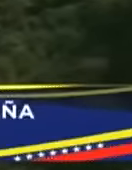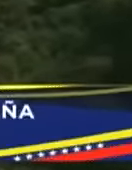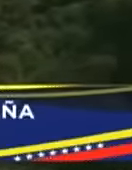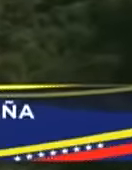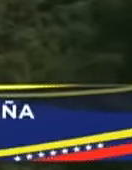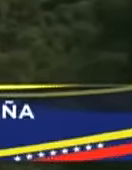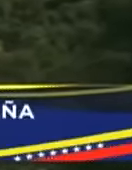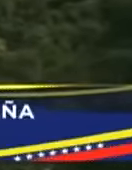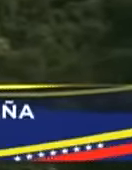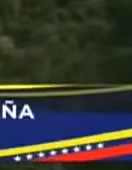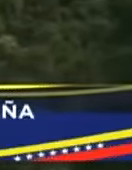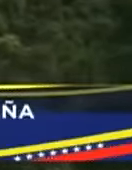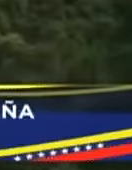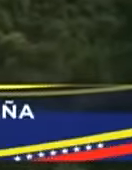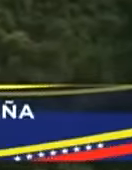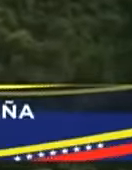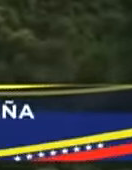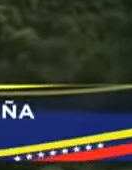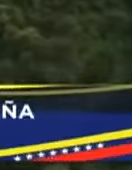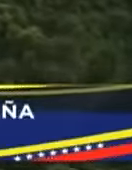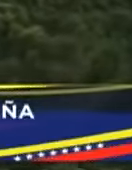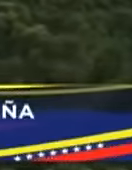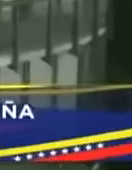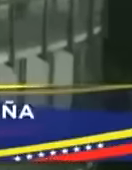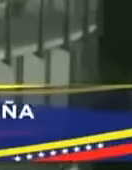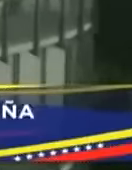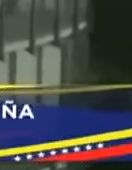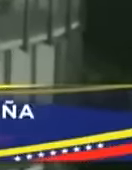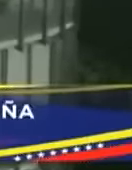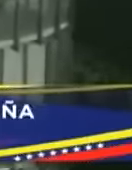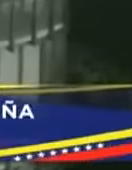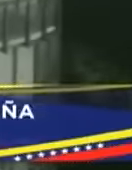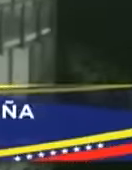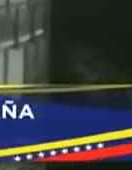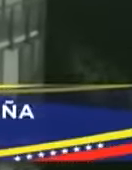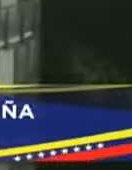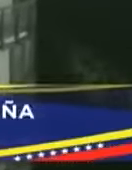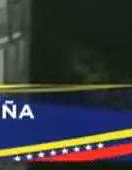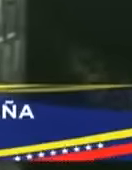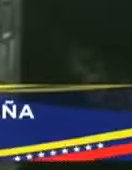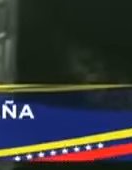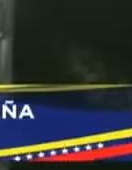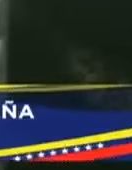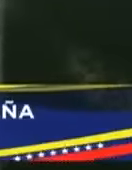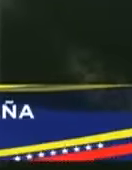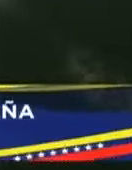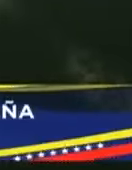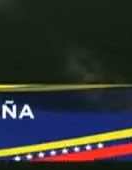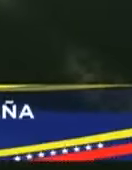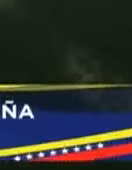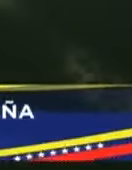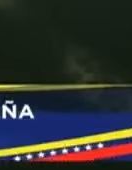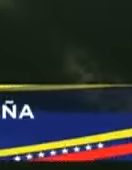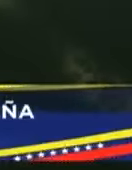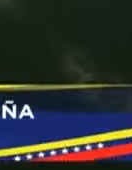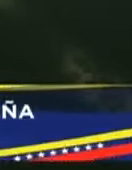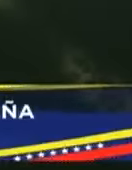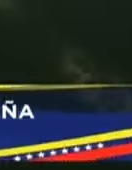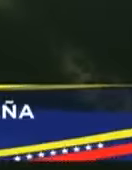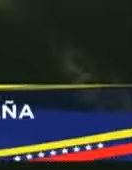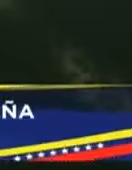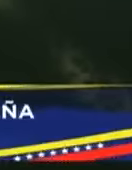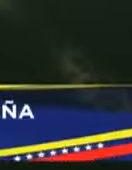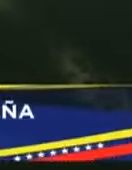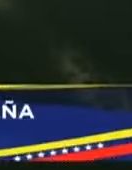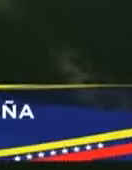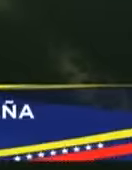X, el presidente de la República Bolivariana de Venezuela, Nicolás Maduro, expresó: vamos hacia una nueva victoria popular, inspirados